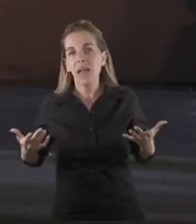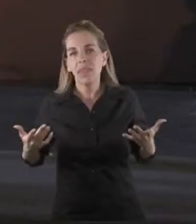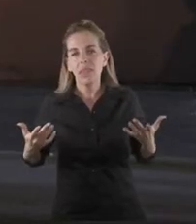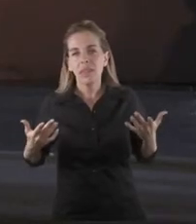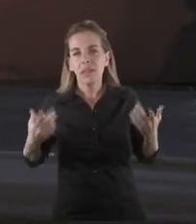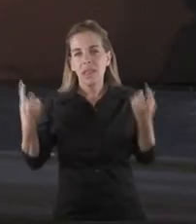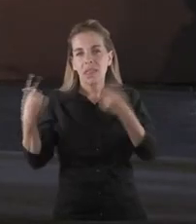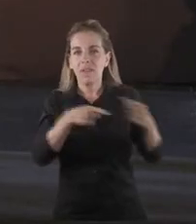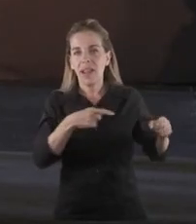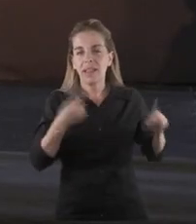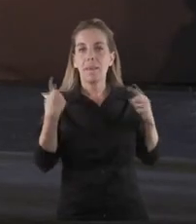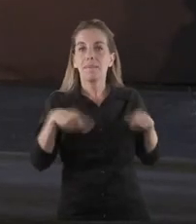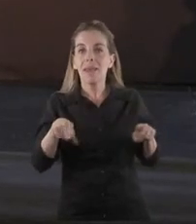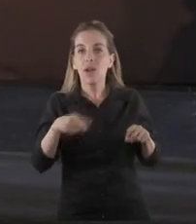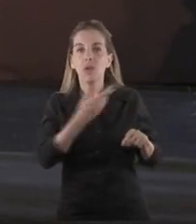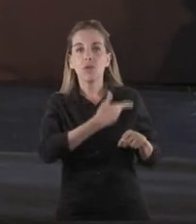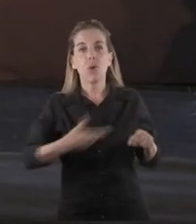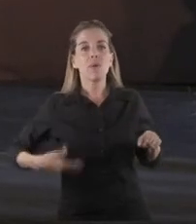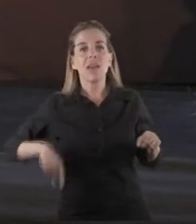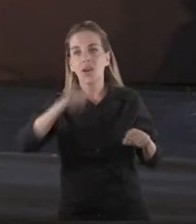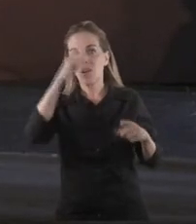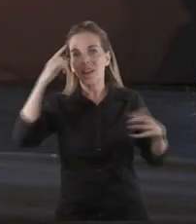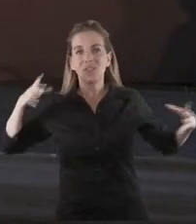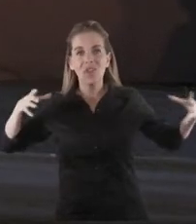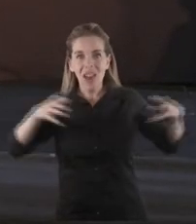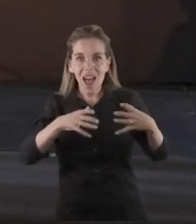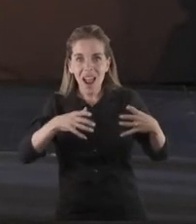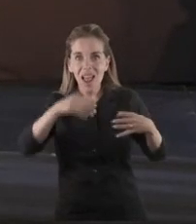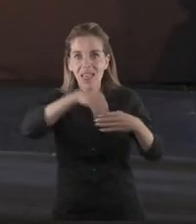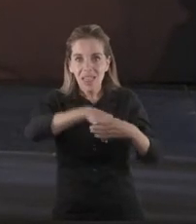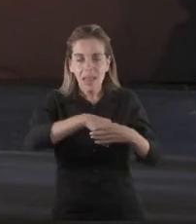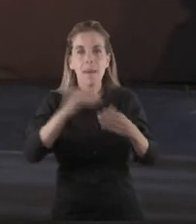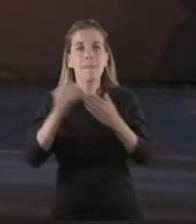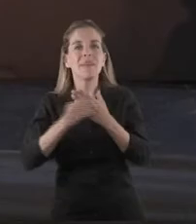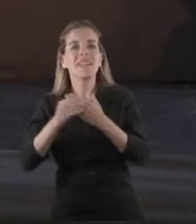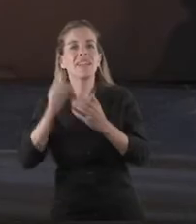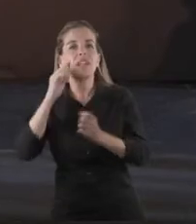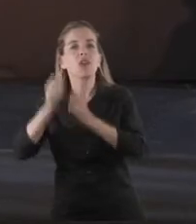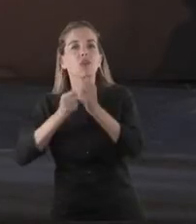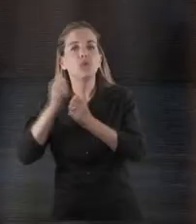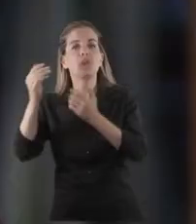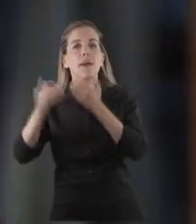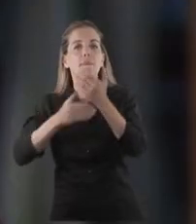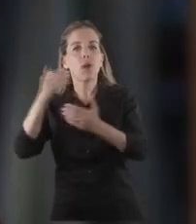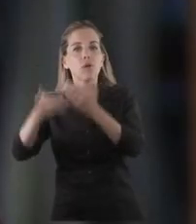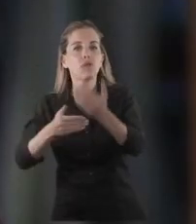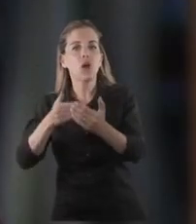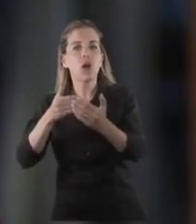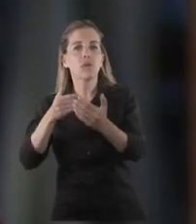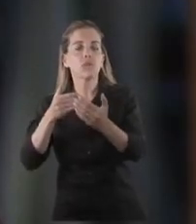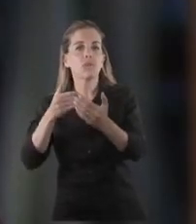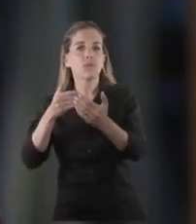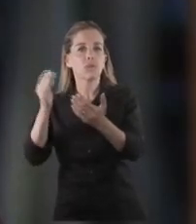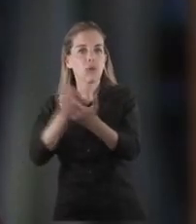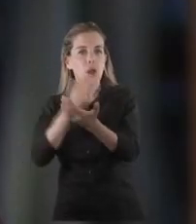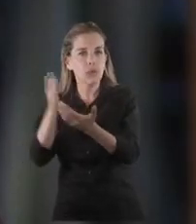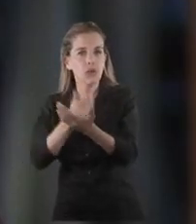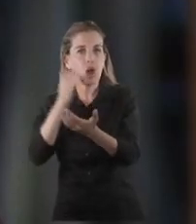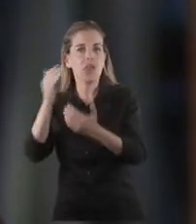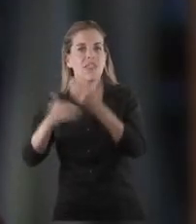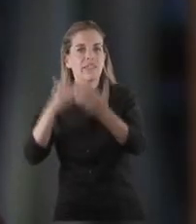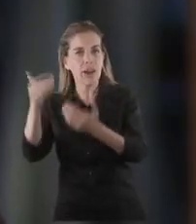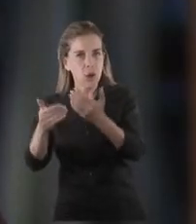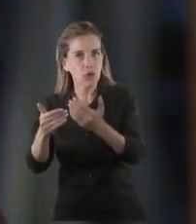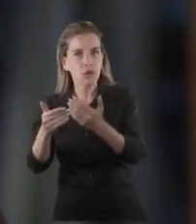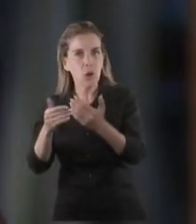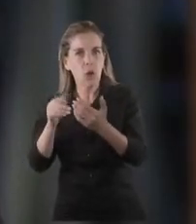Pero dentro del Gobierno Nacional y en el Ministerio de Industria, de Producción, de Desarrollo Económico, en la figura